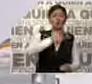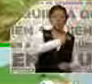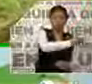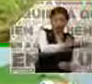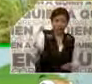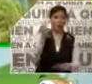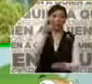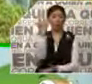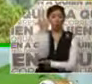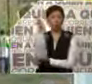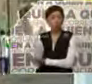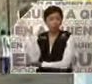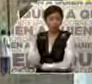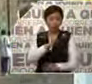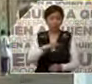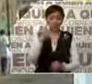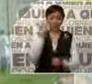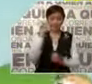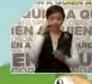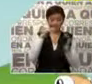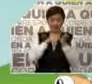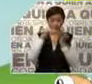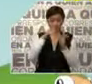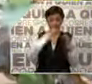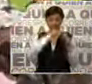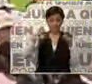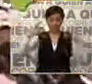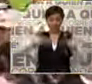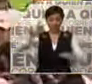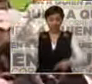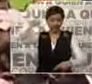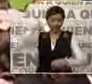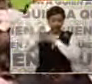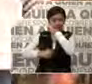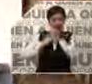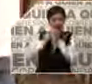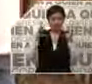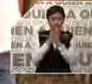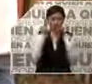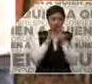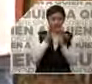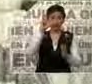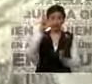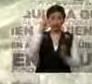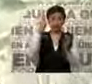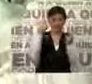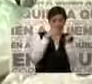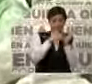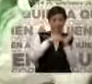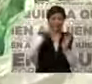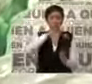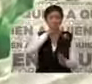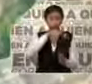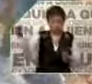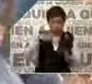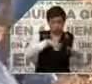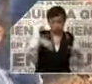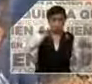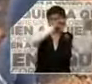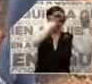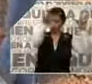bosques. Fuimos 7,5 millones de personas que participamos el año pasado recolectando 37 mil toneladas de desechos sólidos a nivel